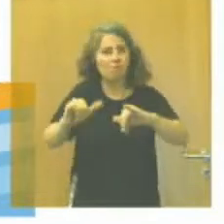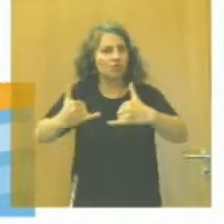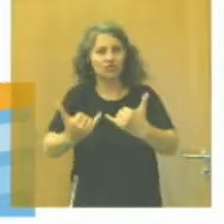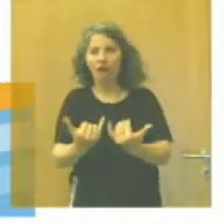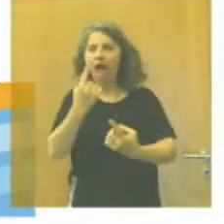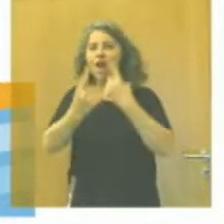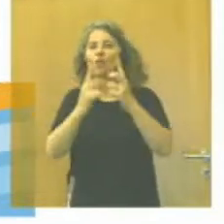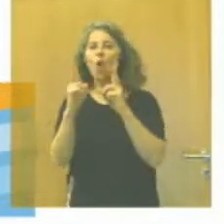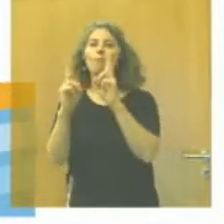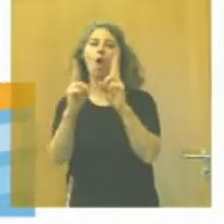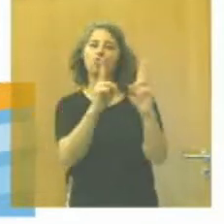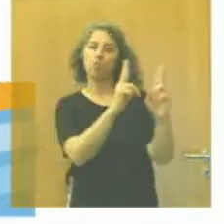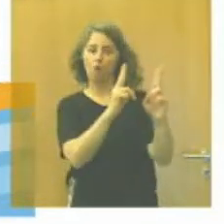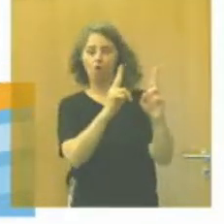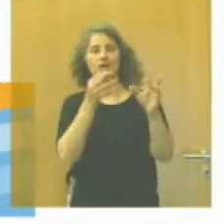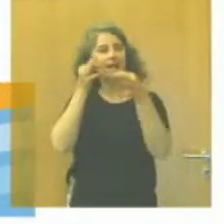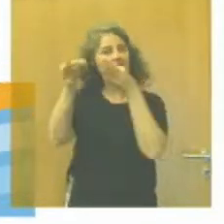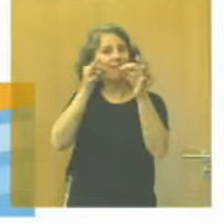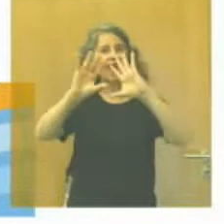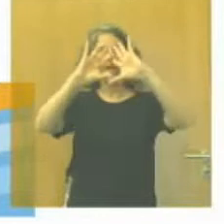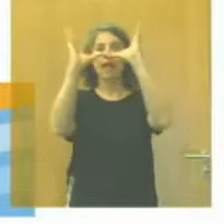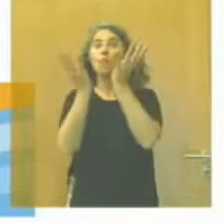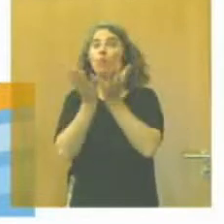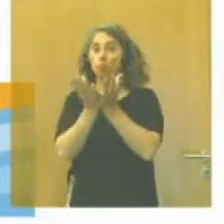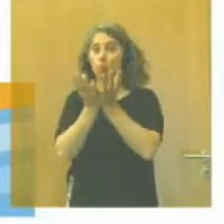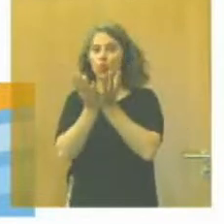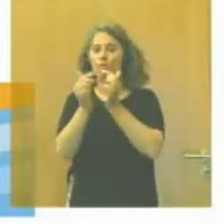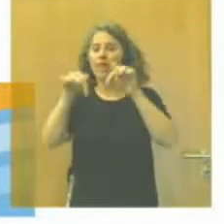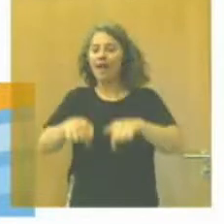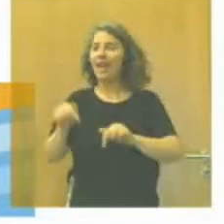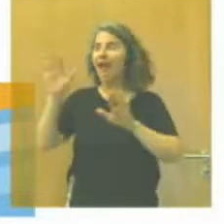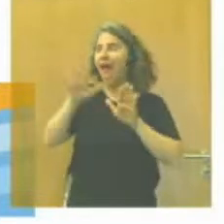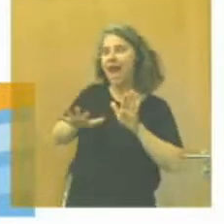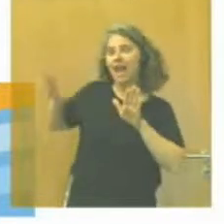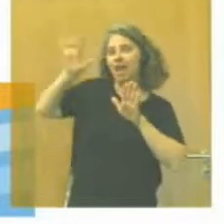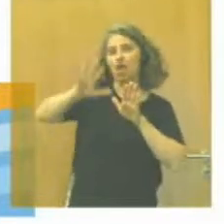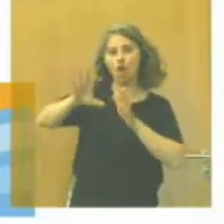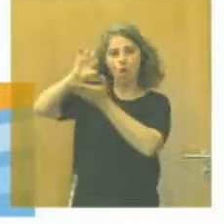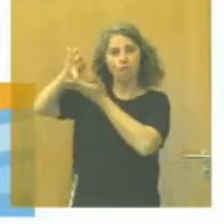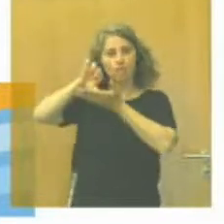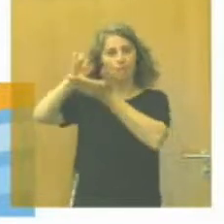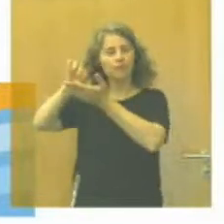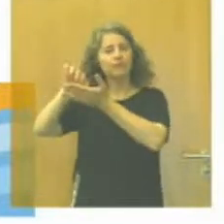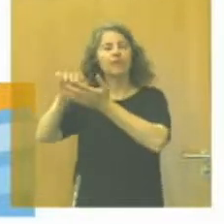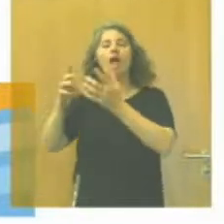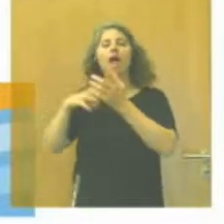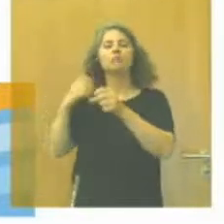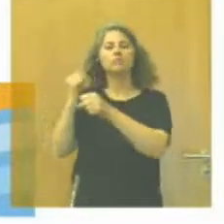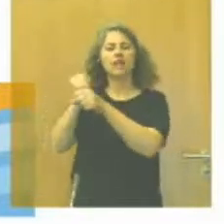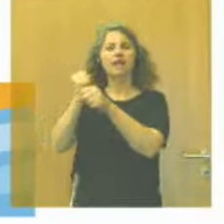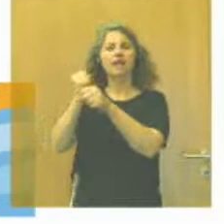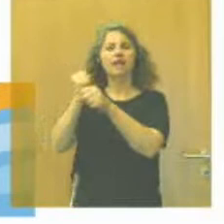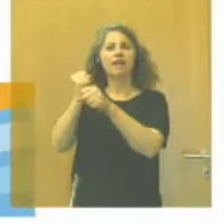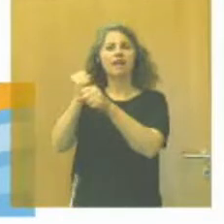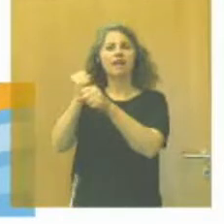los módulos y las estrategias a nivel mundial. Aquí en la región hemos estado trabajando con varias